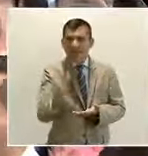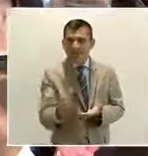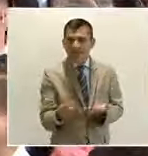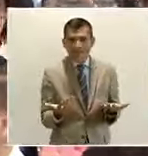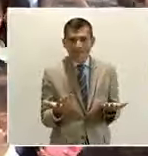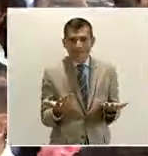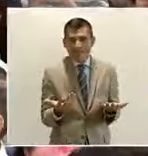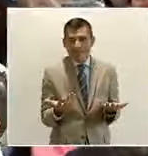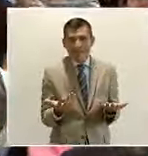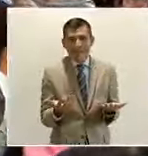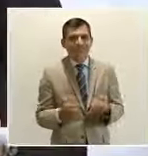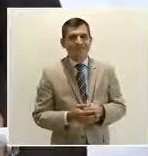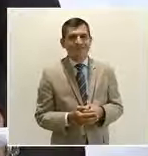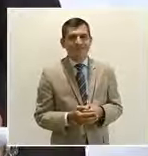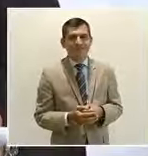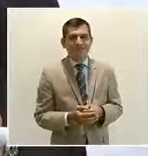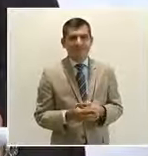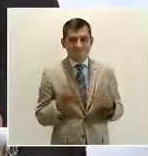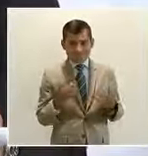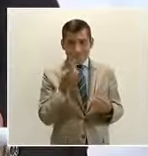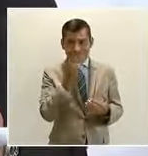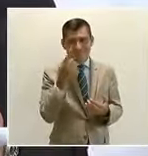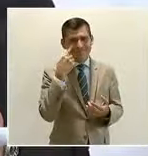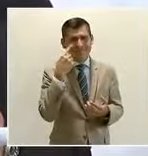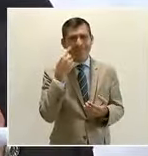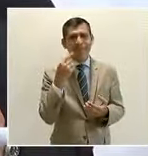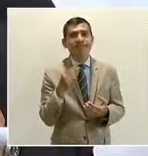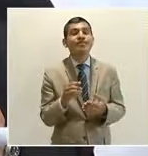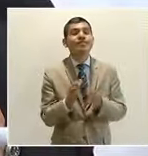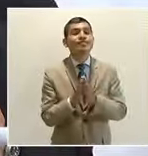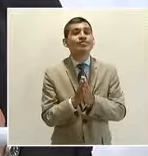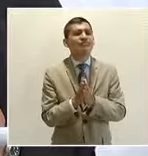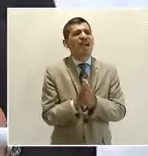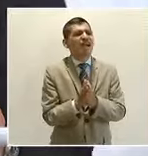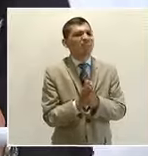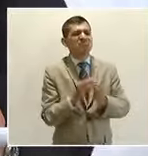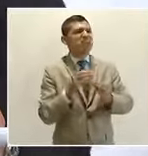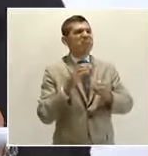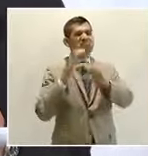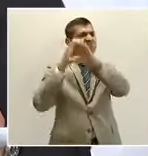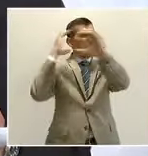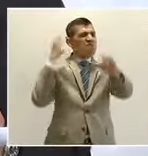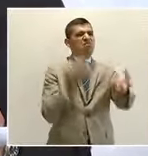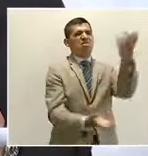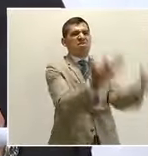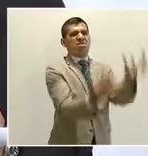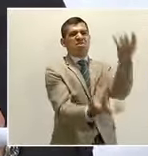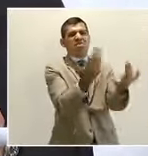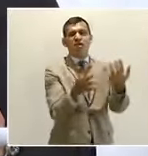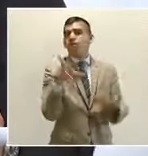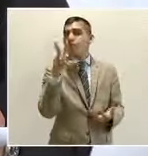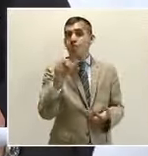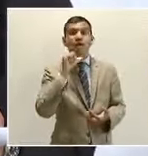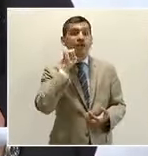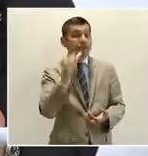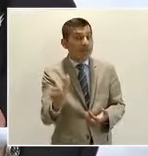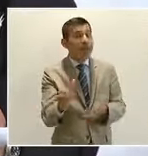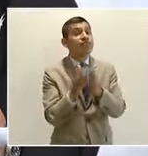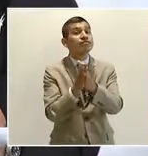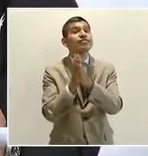sino que le voy a aprender fuego a un camión no eso